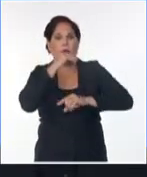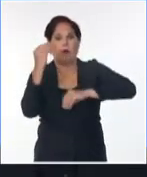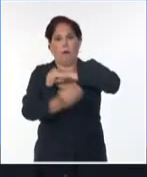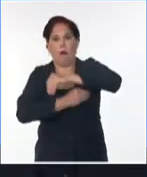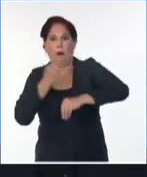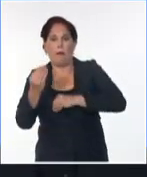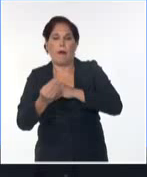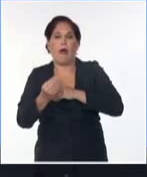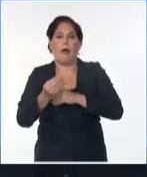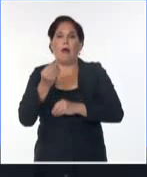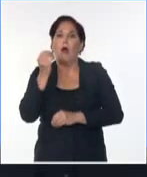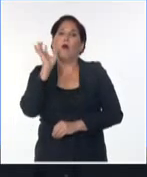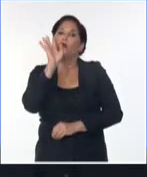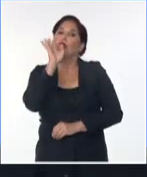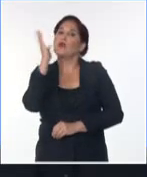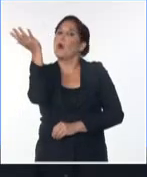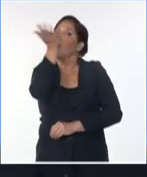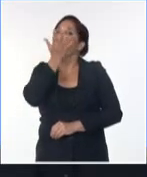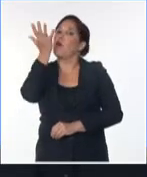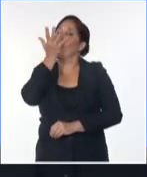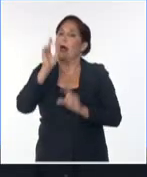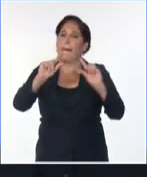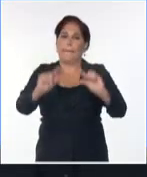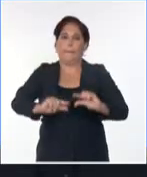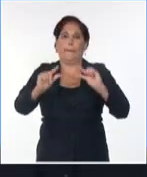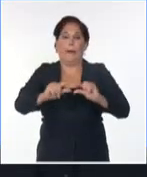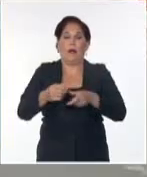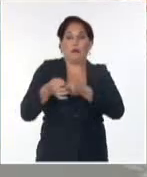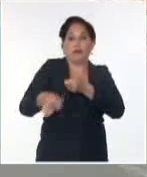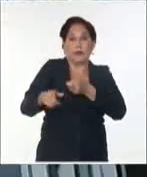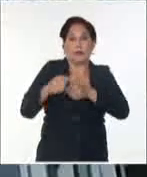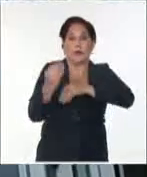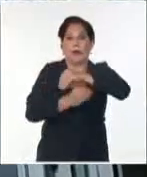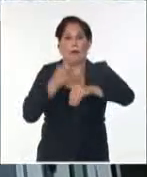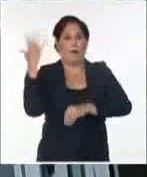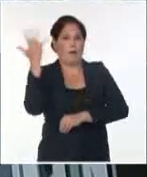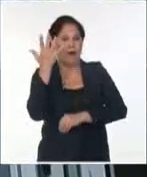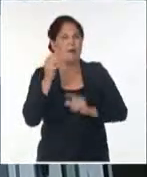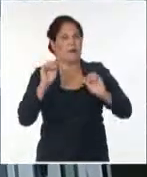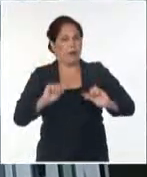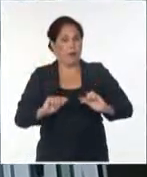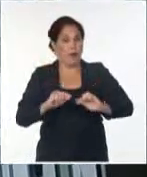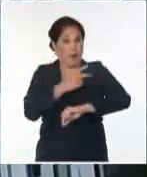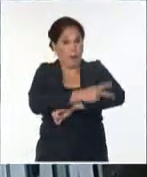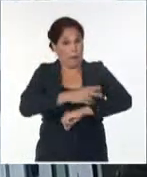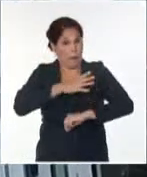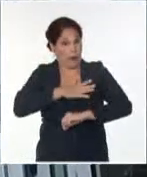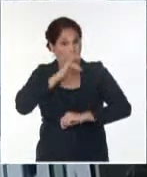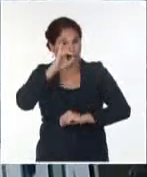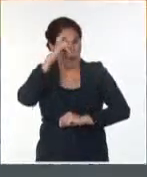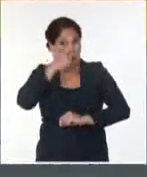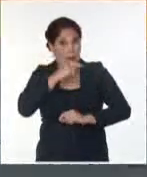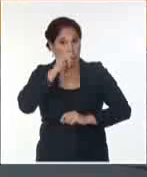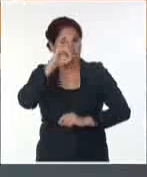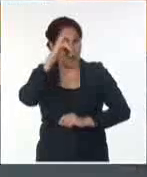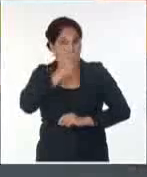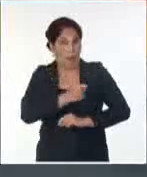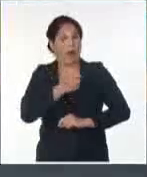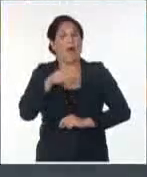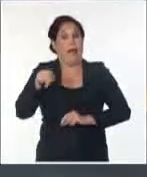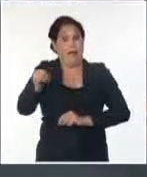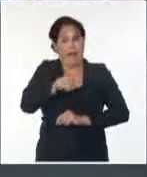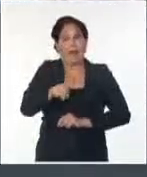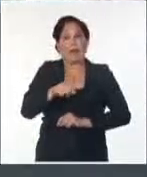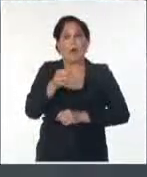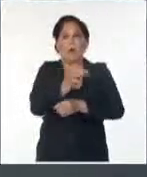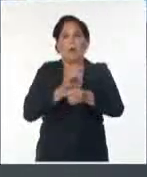reducción de emisiones de gases de efecto invernadero y financiación climática. Antigua y Barbuda acoge la cuarta conferencia de la ONU sobre los pequeños